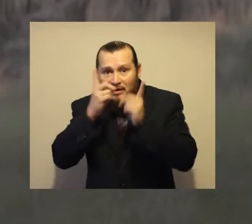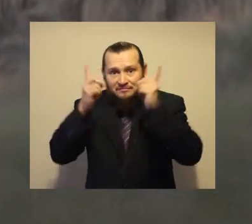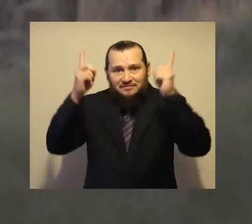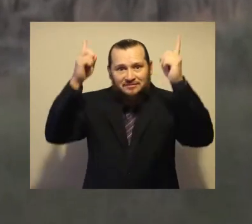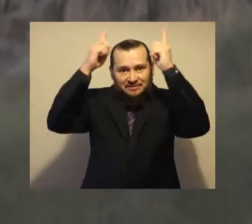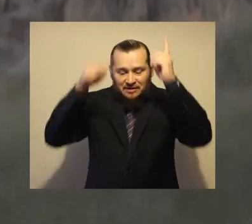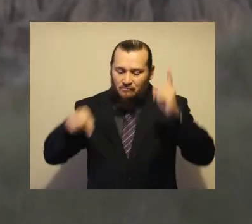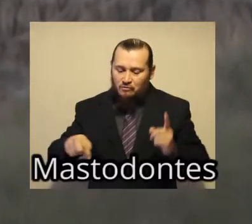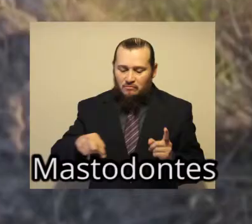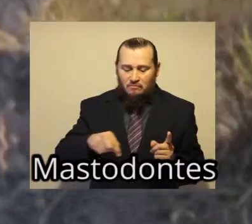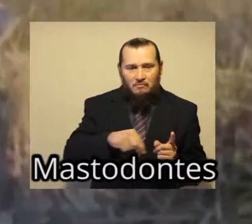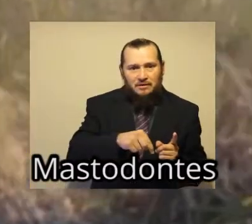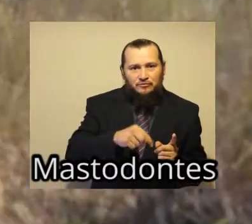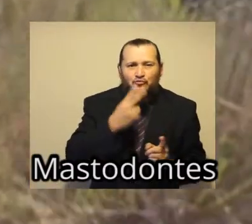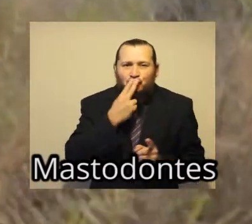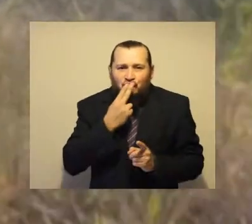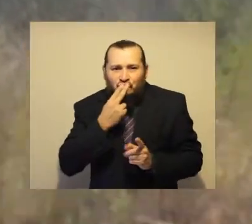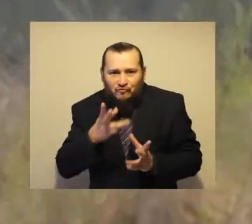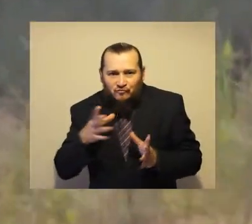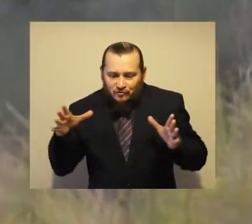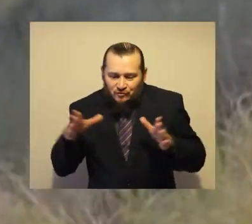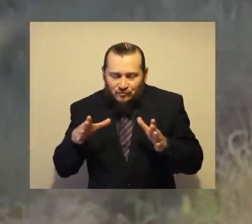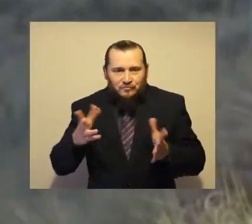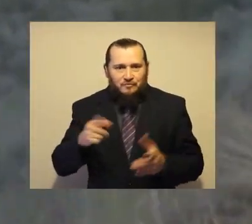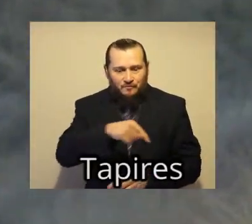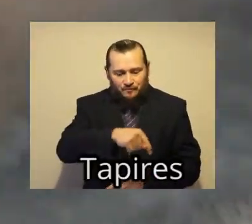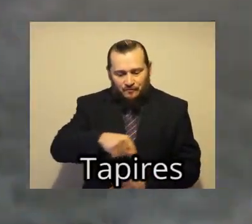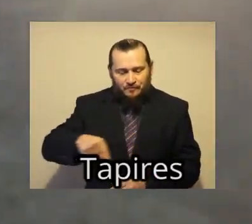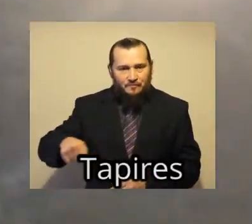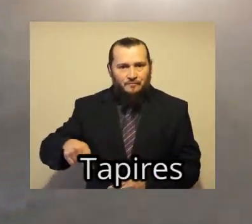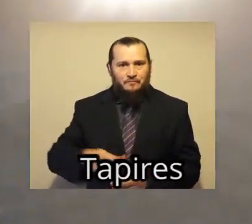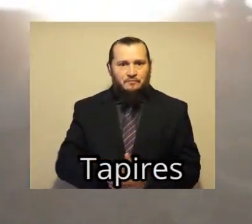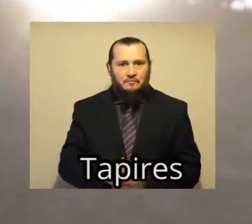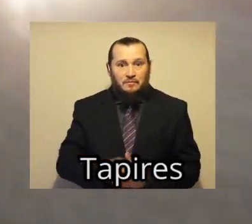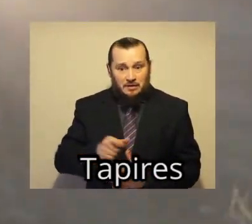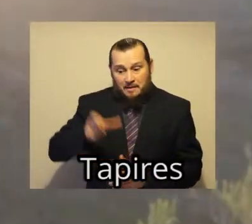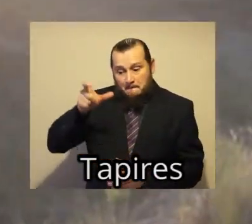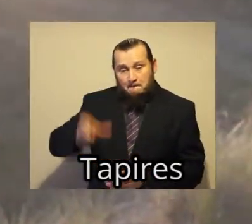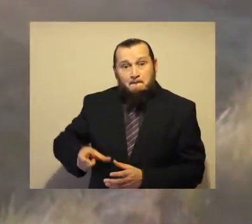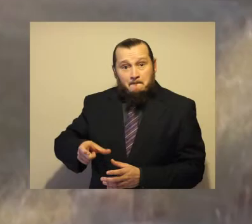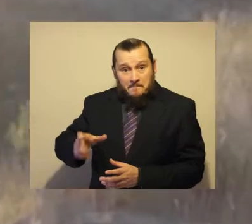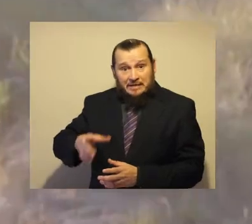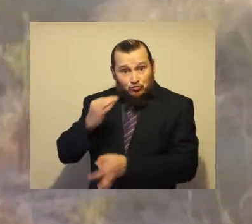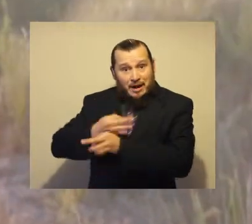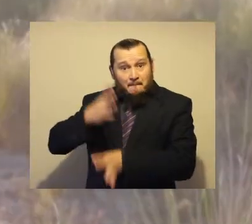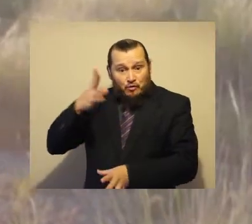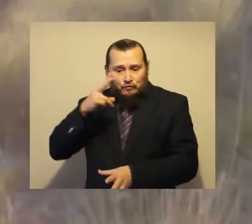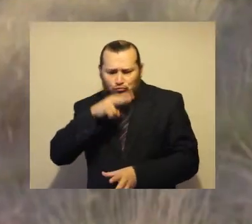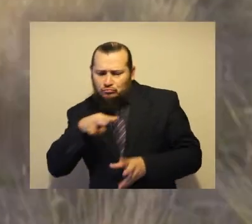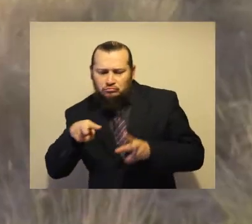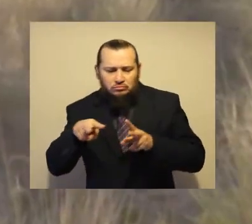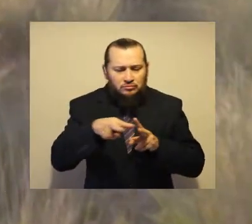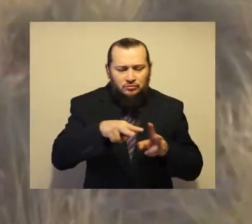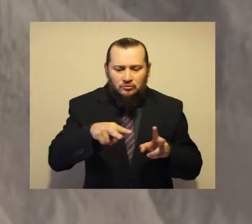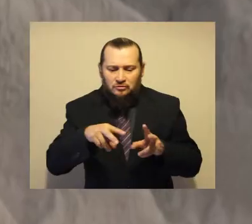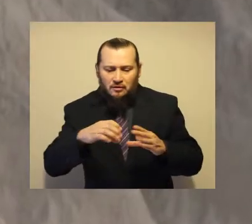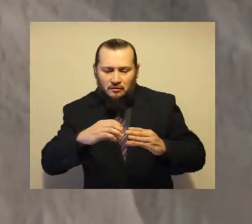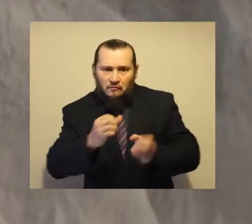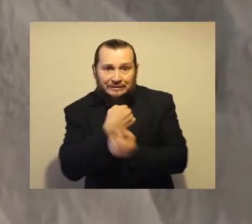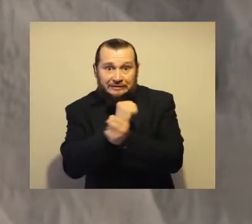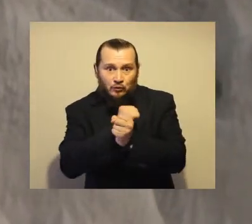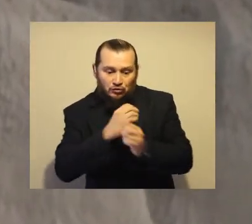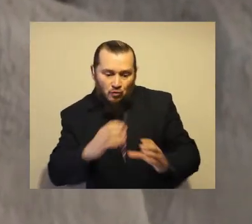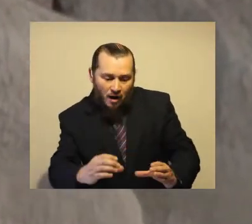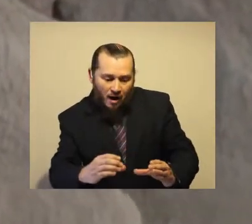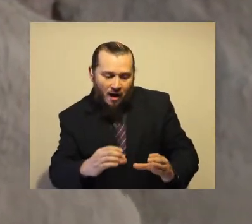ciervos, mastodontes, pecaríes, tapires, etc. Un paleontólogo recorre la zona en estudio hasta descubrir